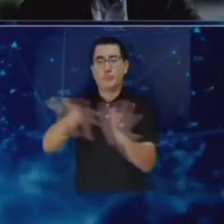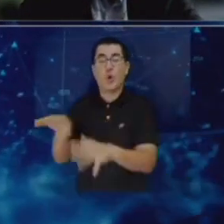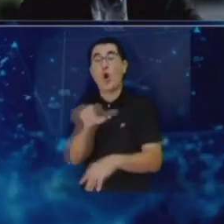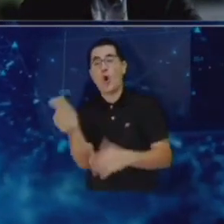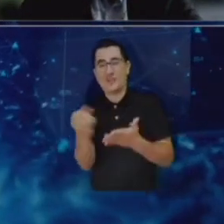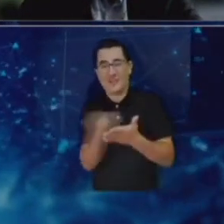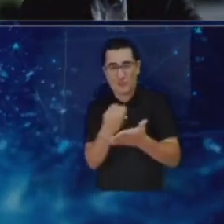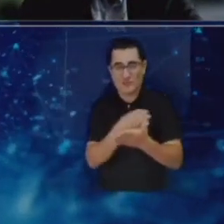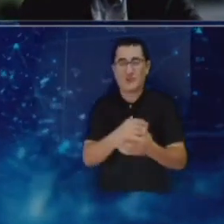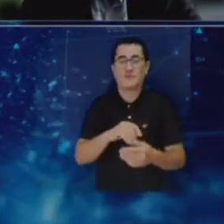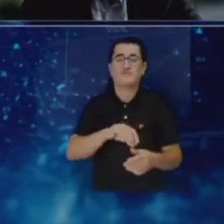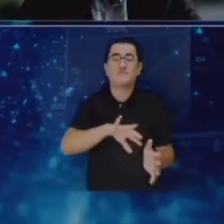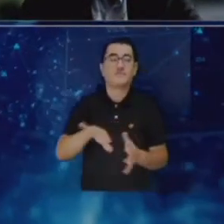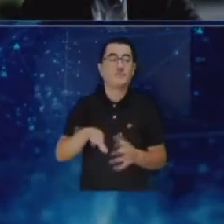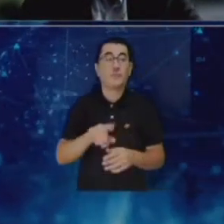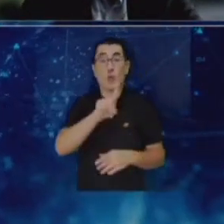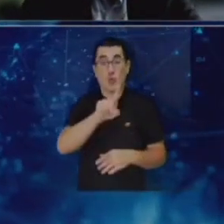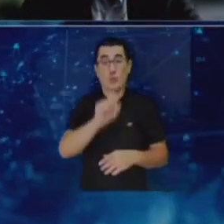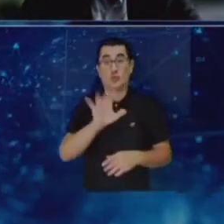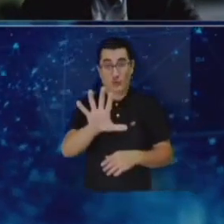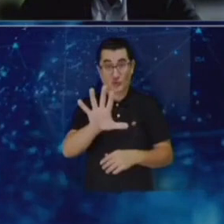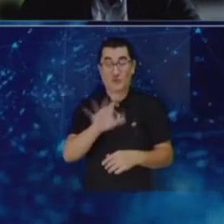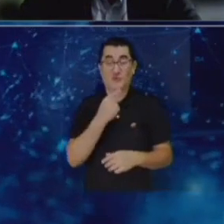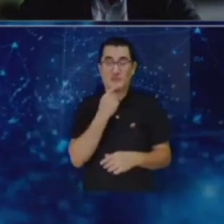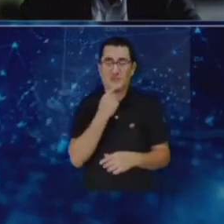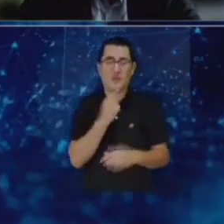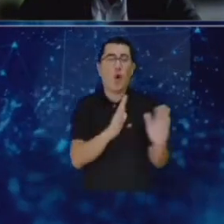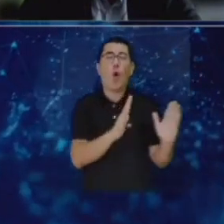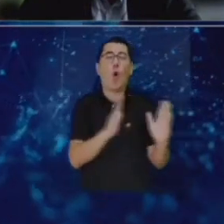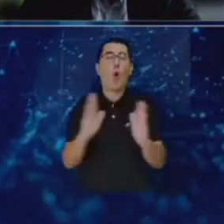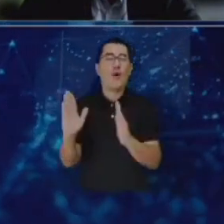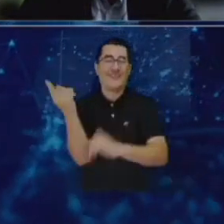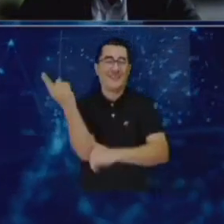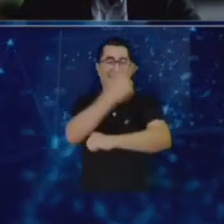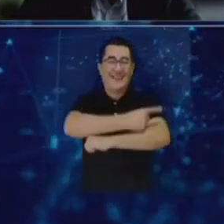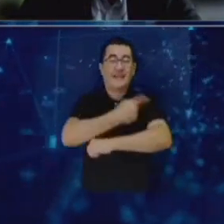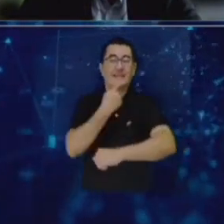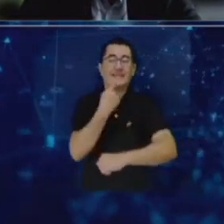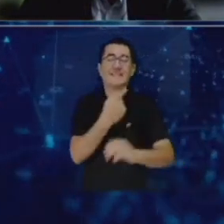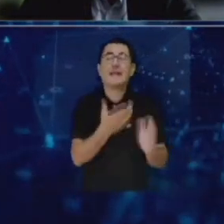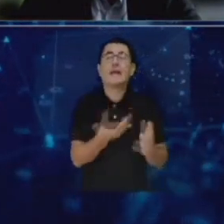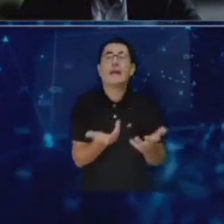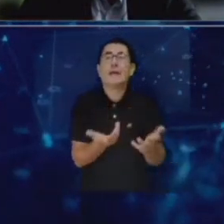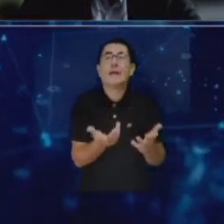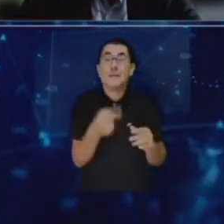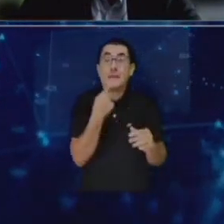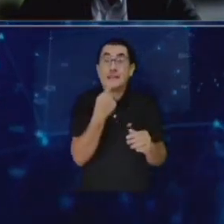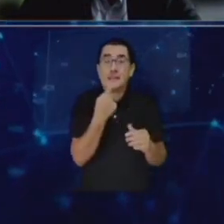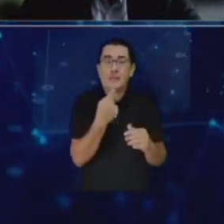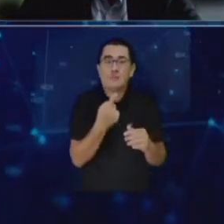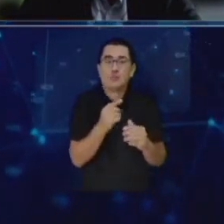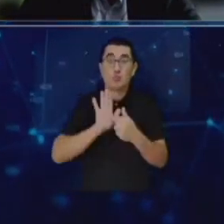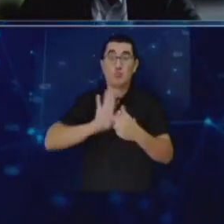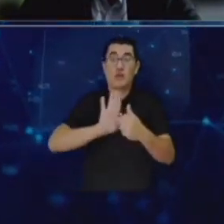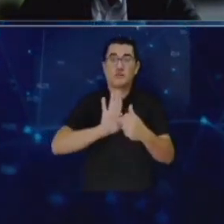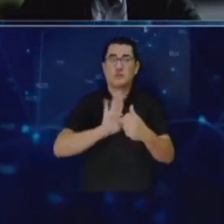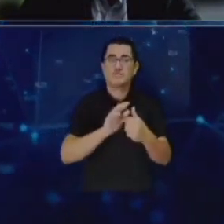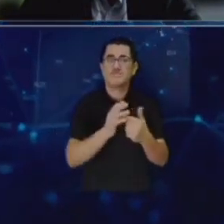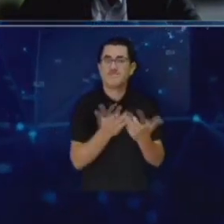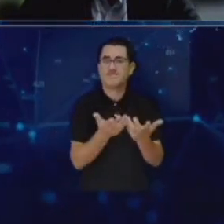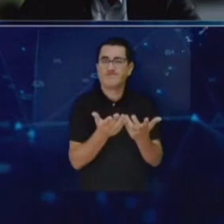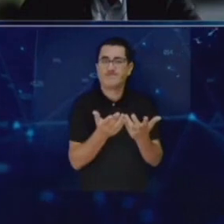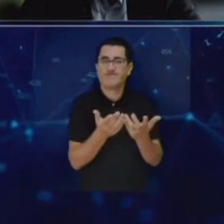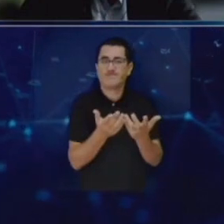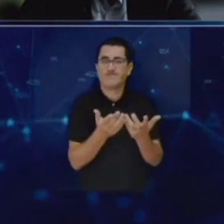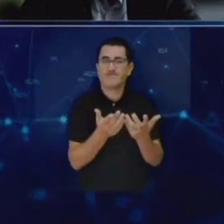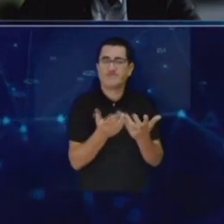Para el 1.5 del orden del día, en el cual pues también se establecen ya algunos. La siguiente, por